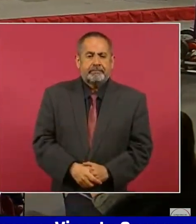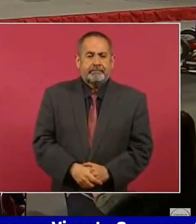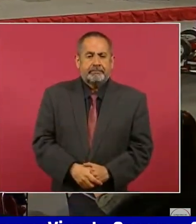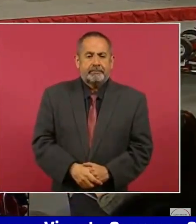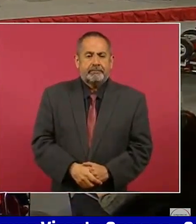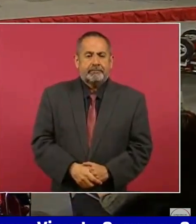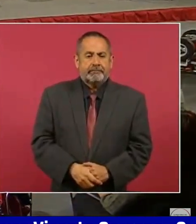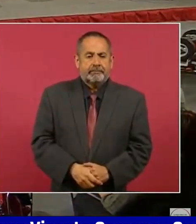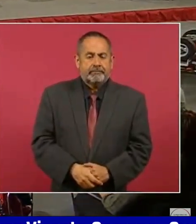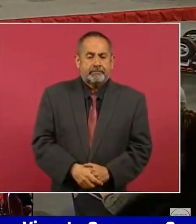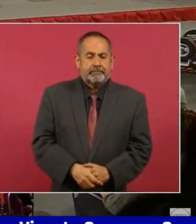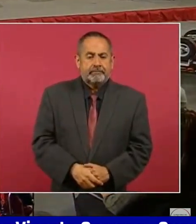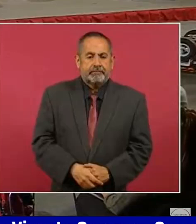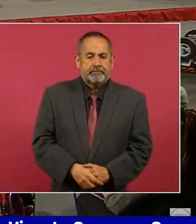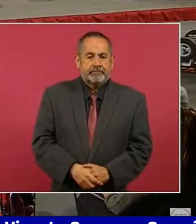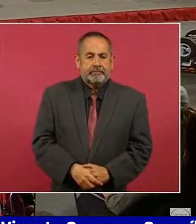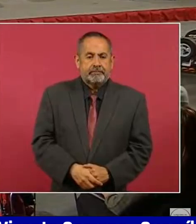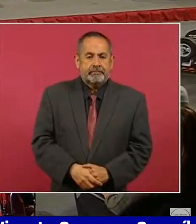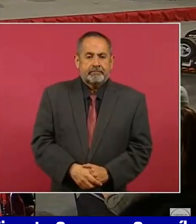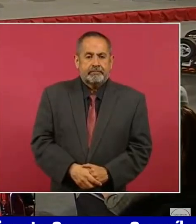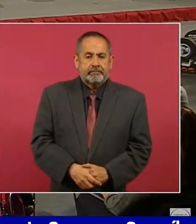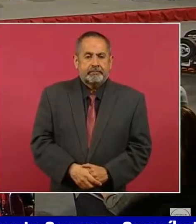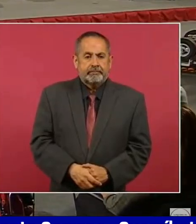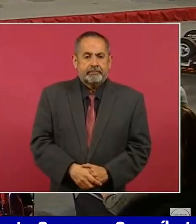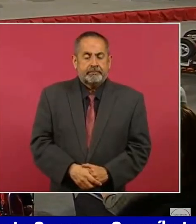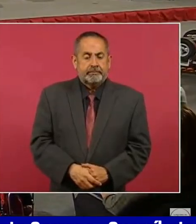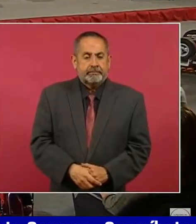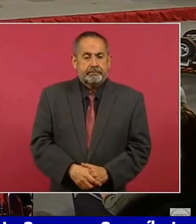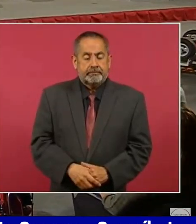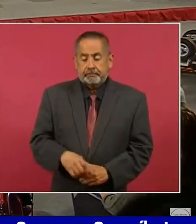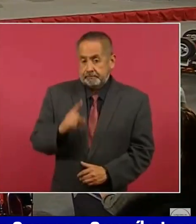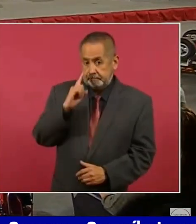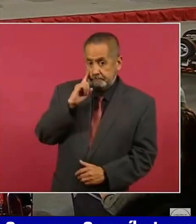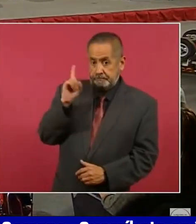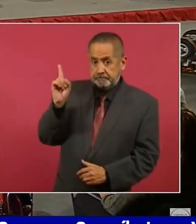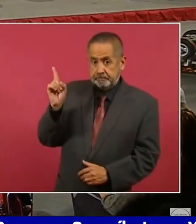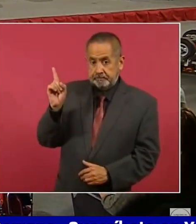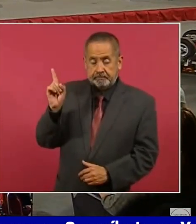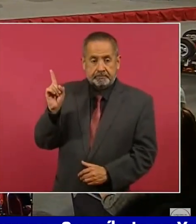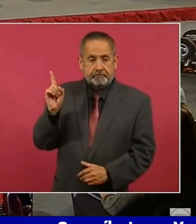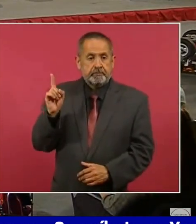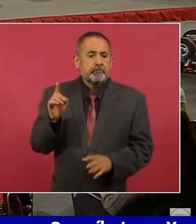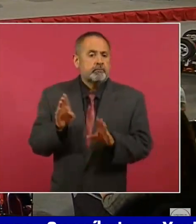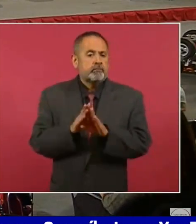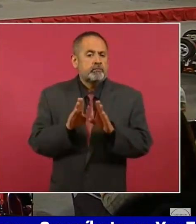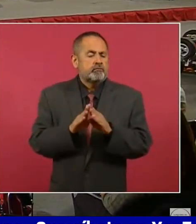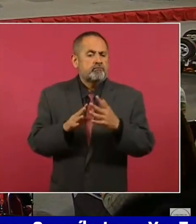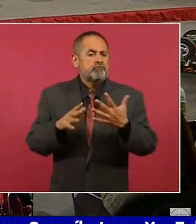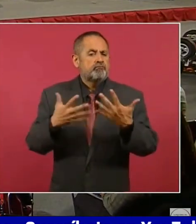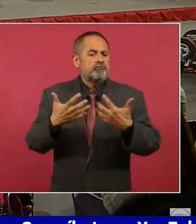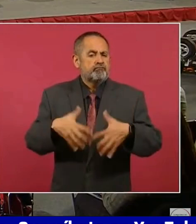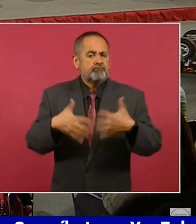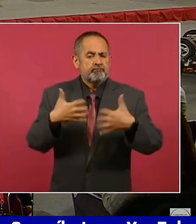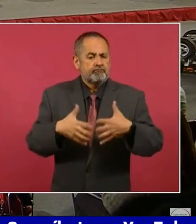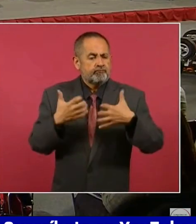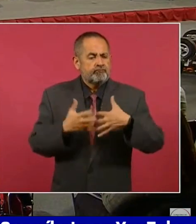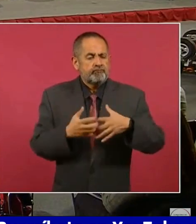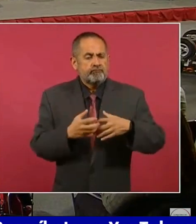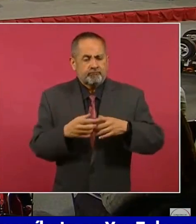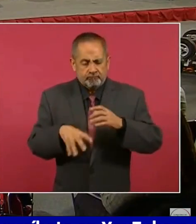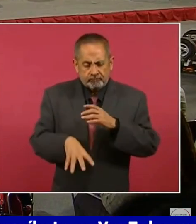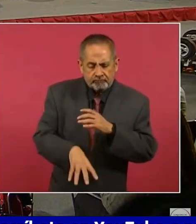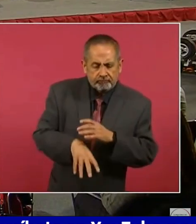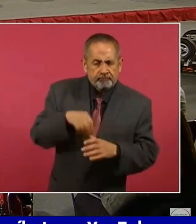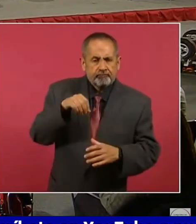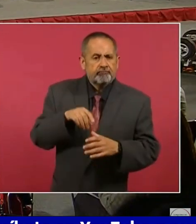Gracias, Chucho. En esta gráfica podemos observar el histórico de la producción de hidrocarburos líquidos.